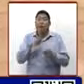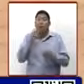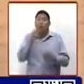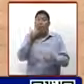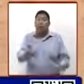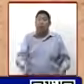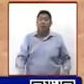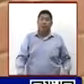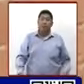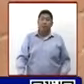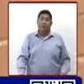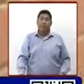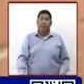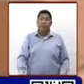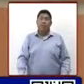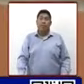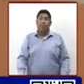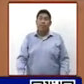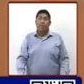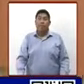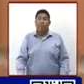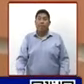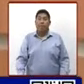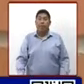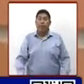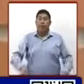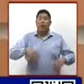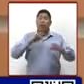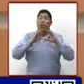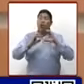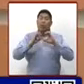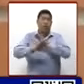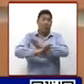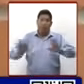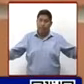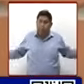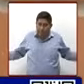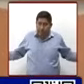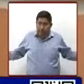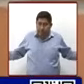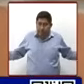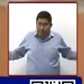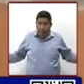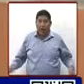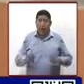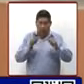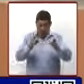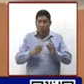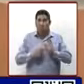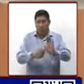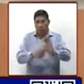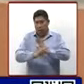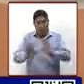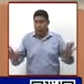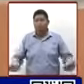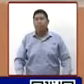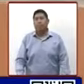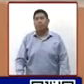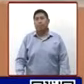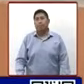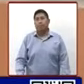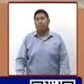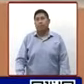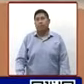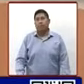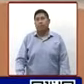nos dicen. Es el comunicado de prensa que tiene. Entonces dice, puede para lunes coordinar llamando